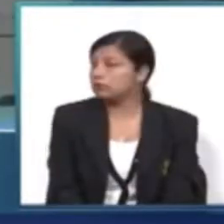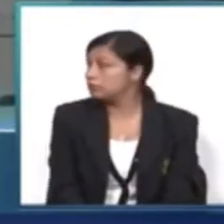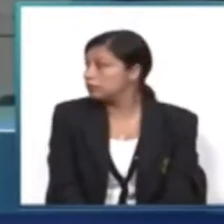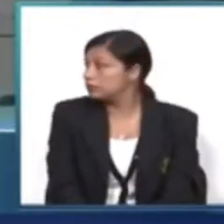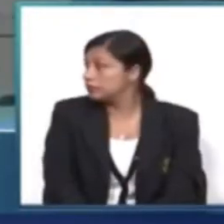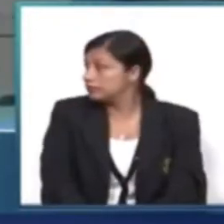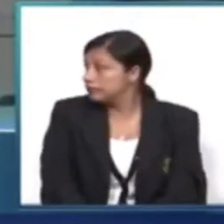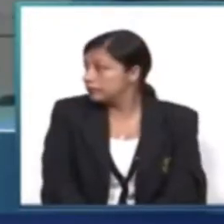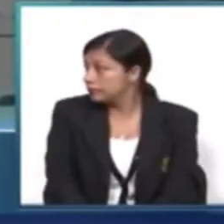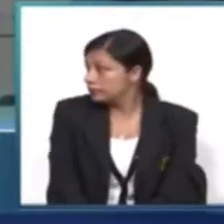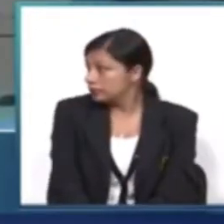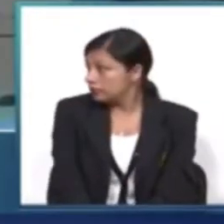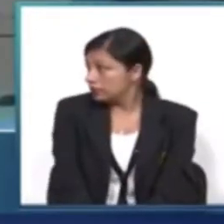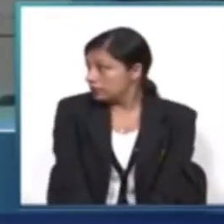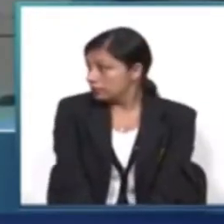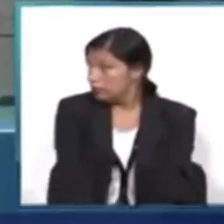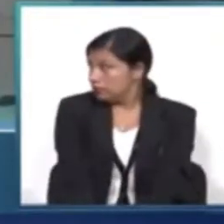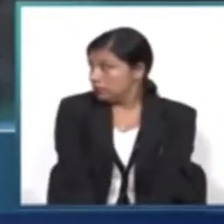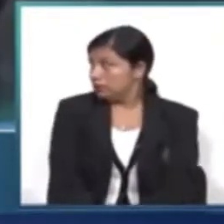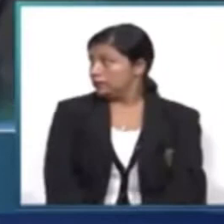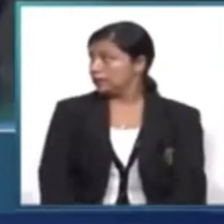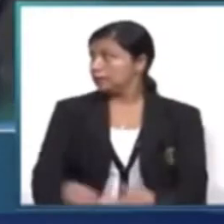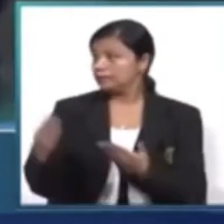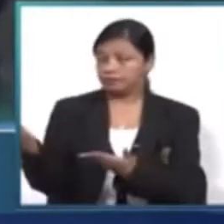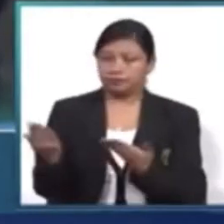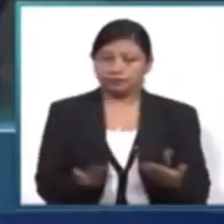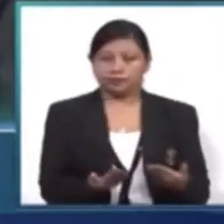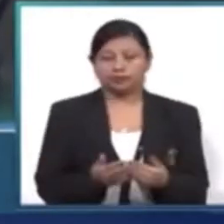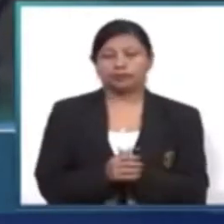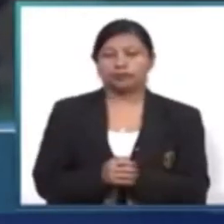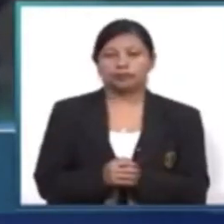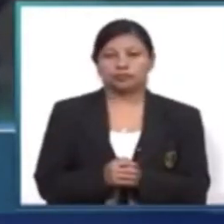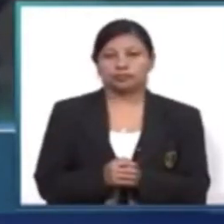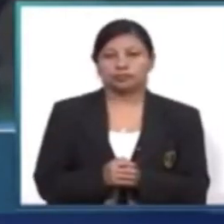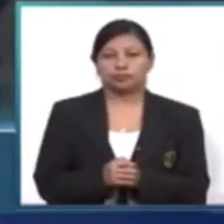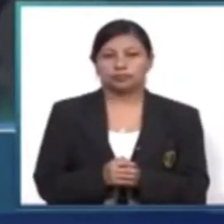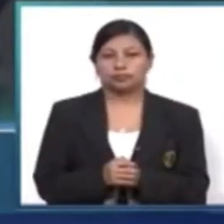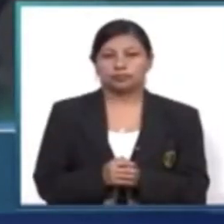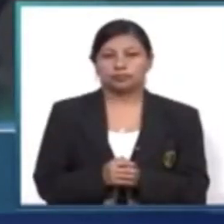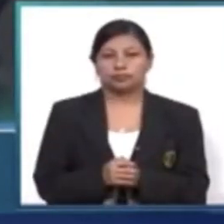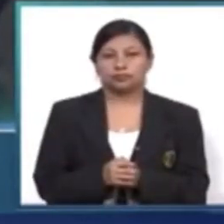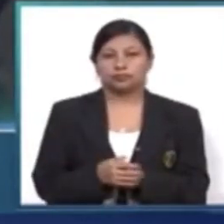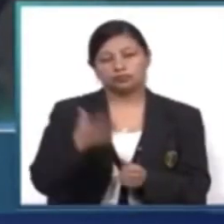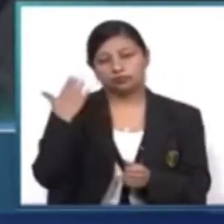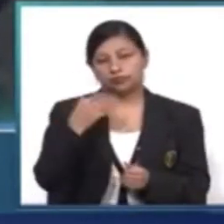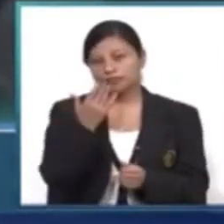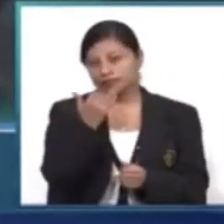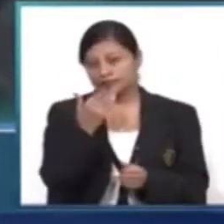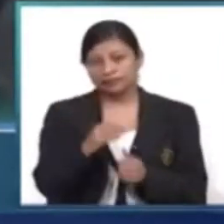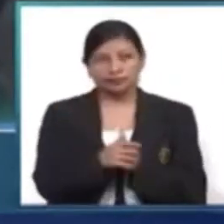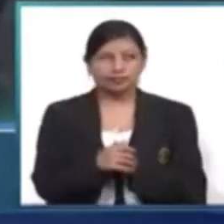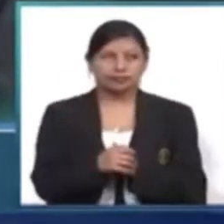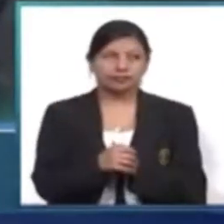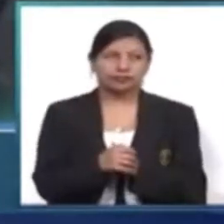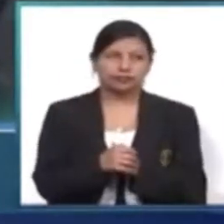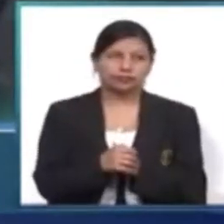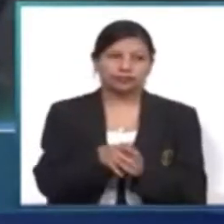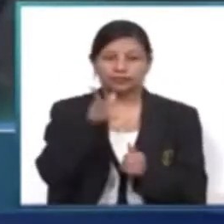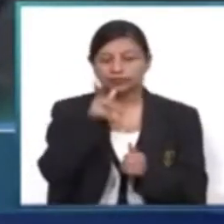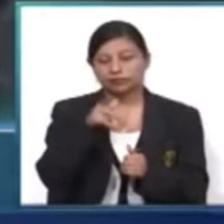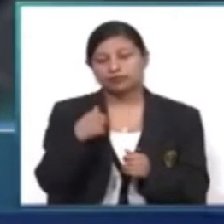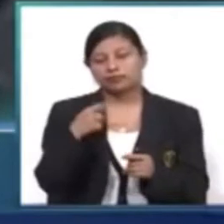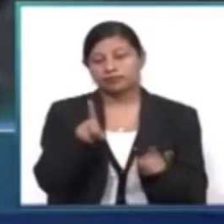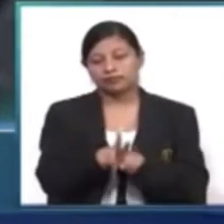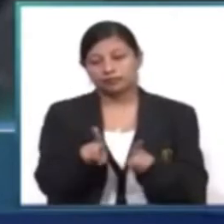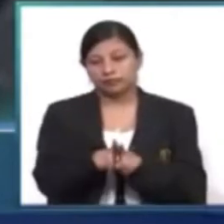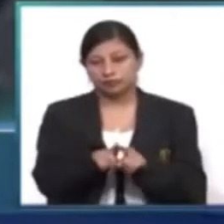Ministra, bienvenida. Gracias. Tuve el gusto de almorzar con usted en una ocasión y pues me da mucho gusto de que